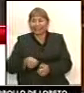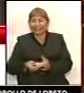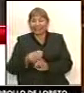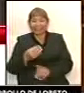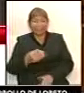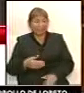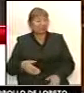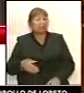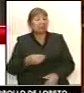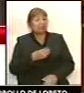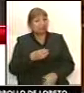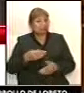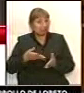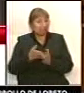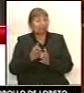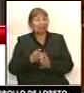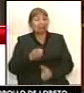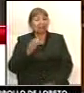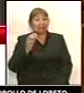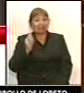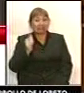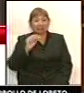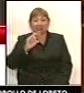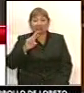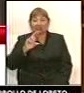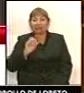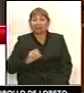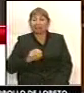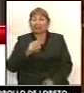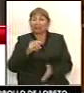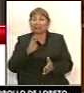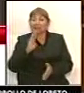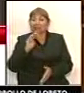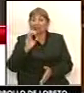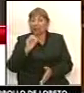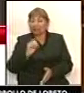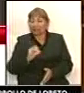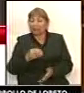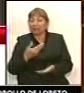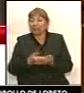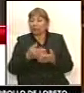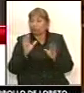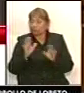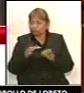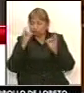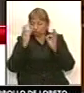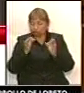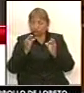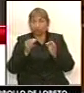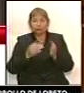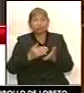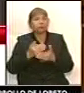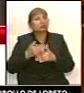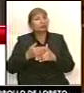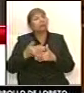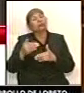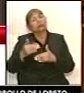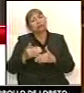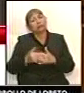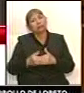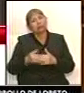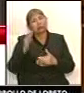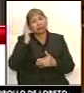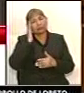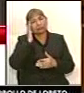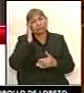de Agrobanco, el equipo de Agrobanco identificado totalmente para sacar adelante y hacer